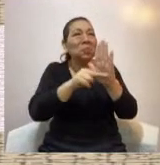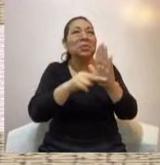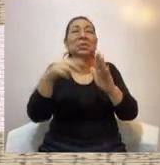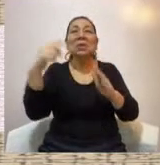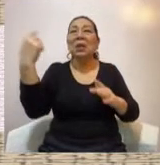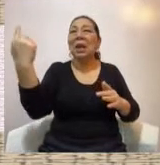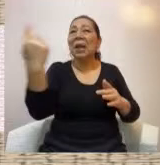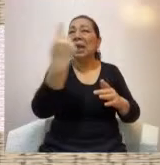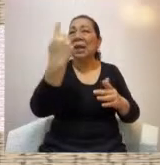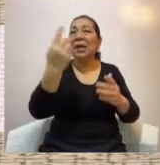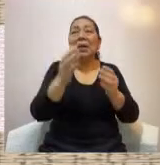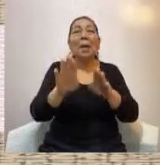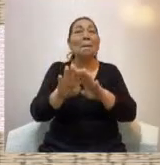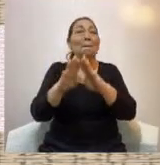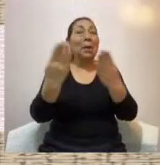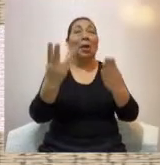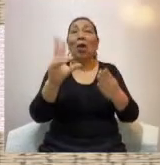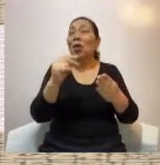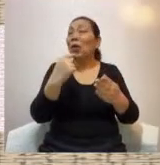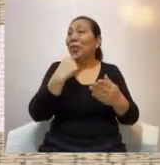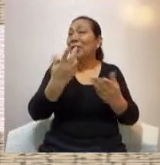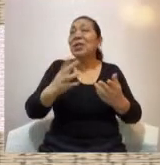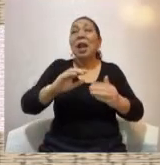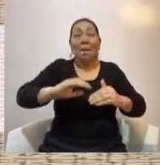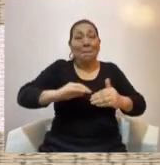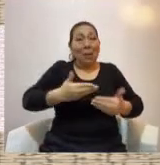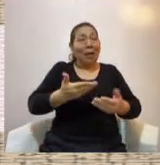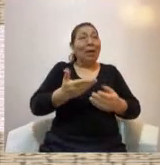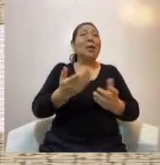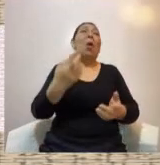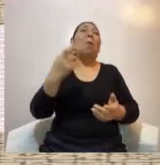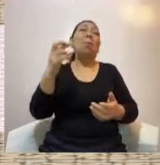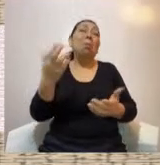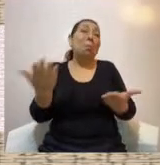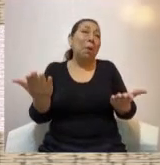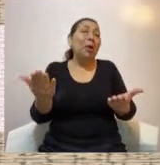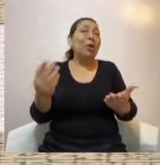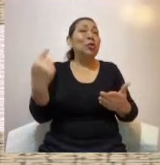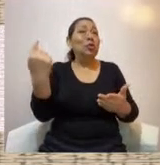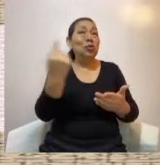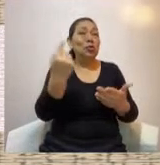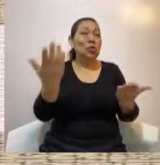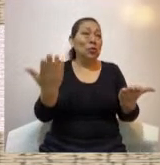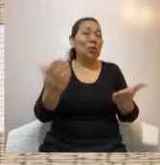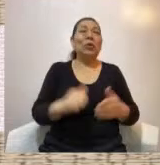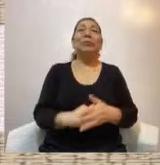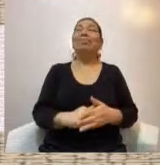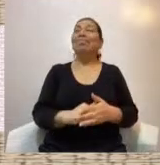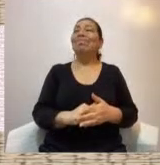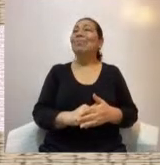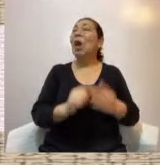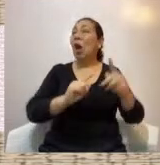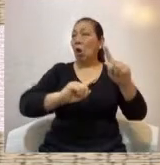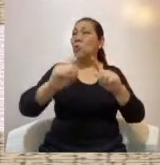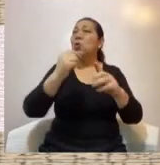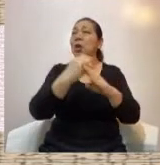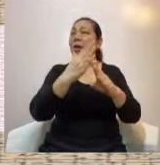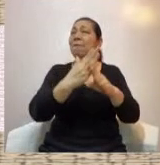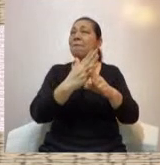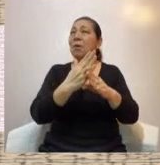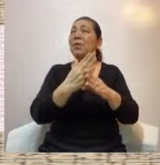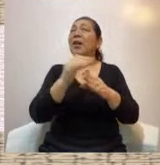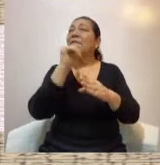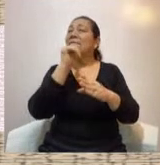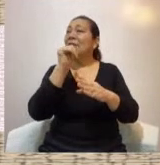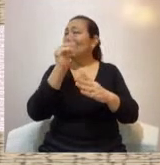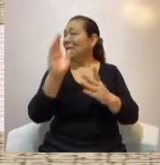normas generales, abiertas, no diciendo la maternidad o la paternidad son de alguna